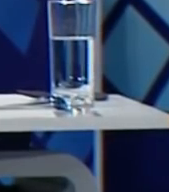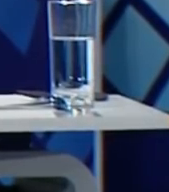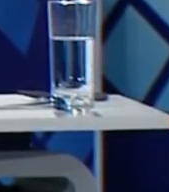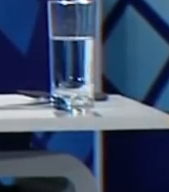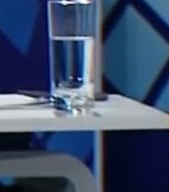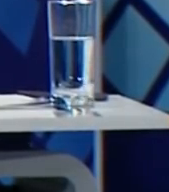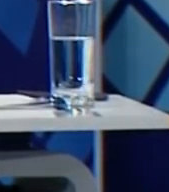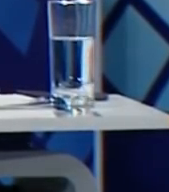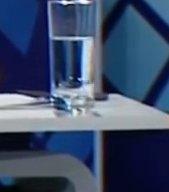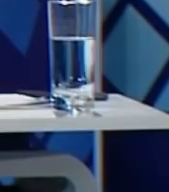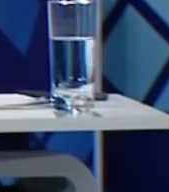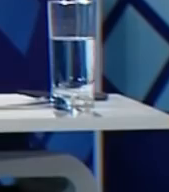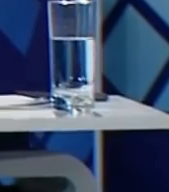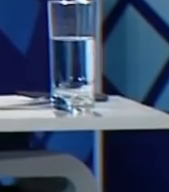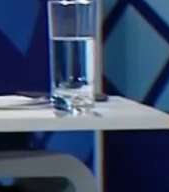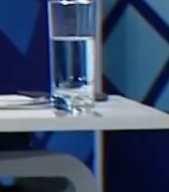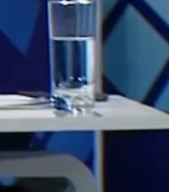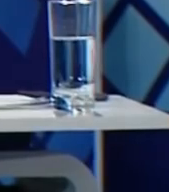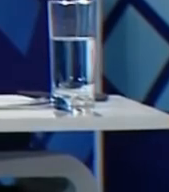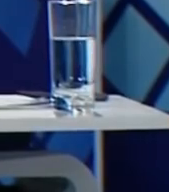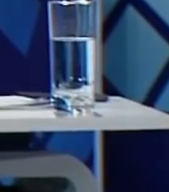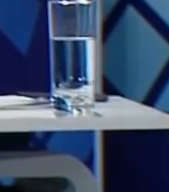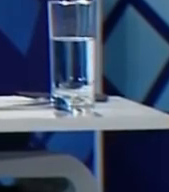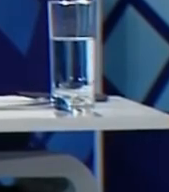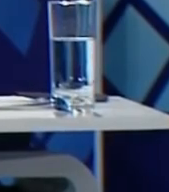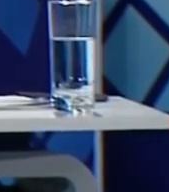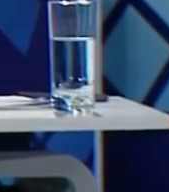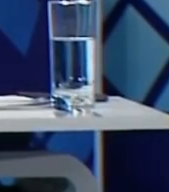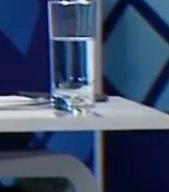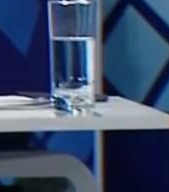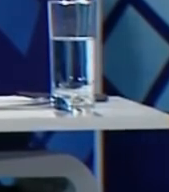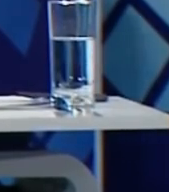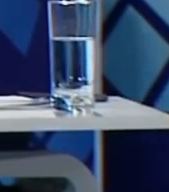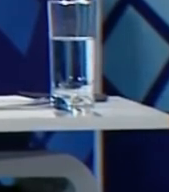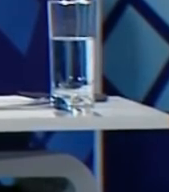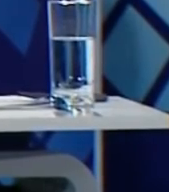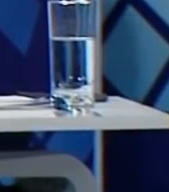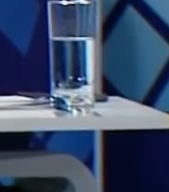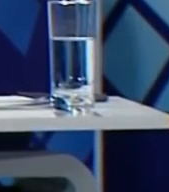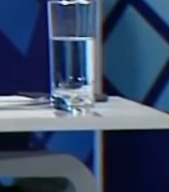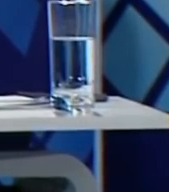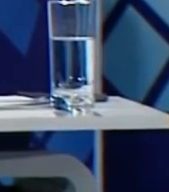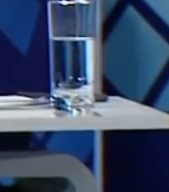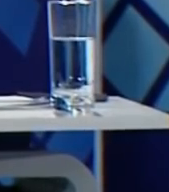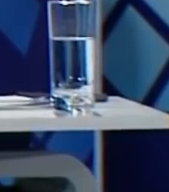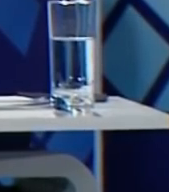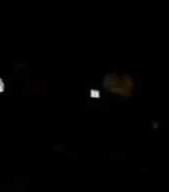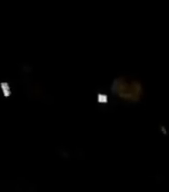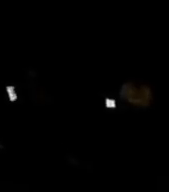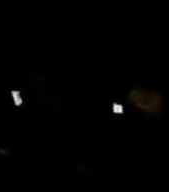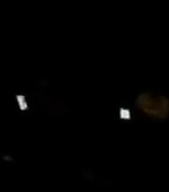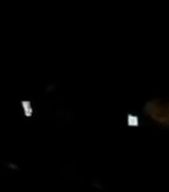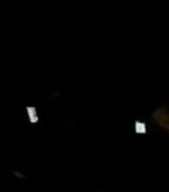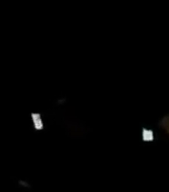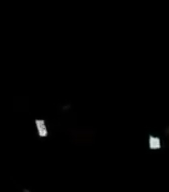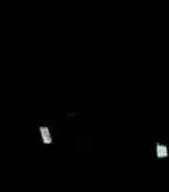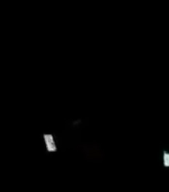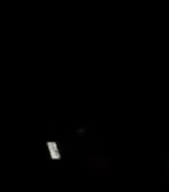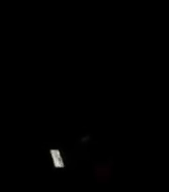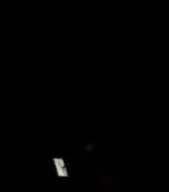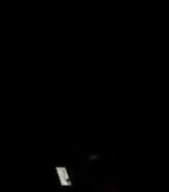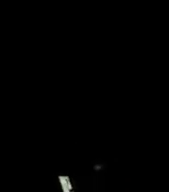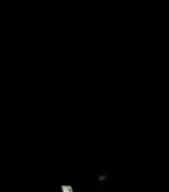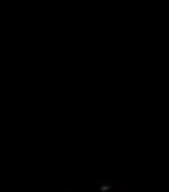respuestas realistas de parte de los candidatos. Vamos con el señor Pablo Silva, es su turno, para escuchar la